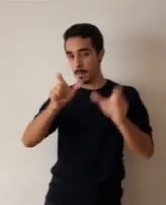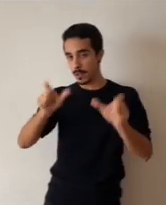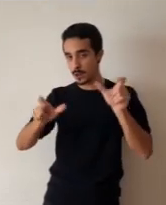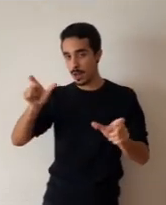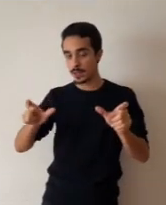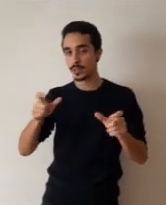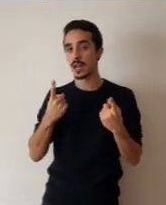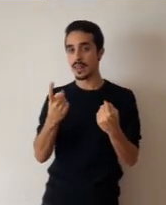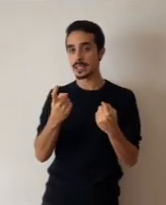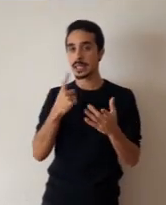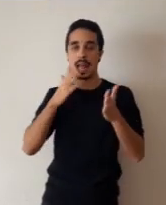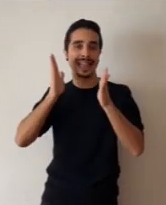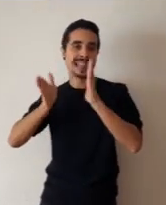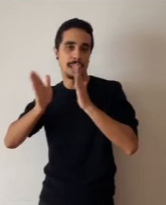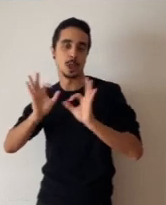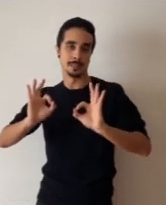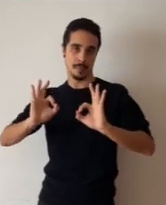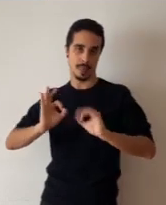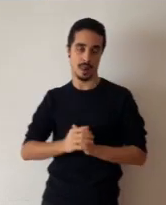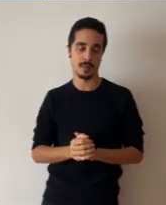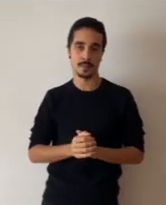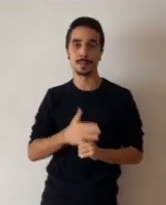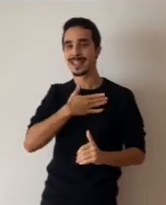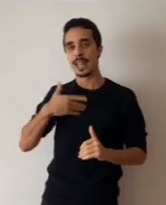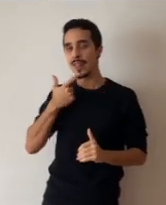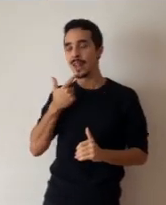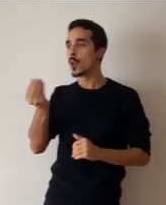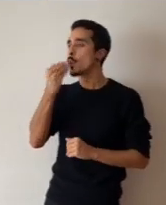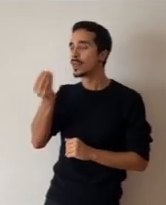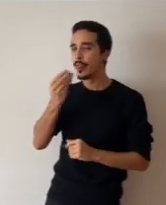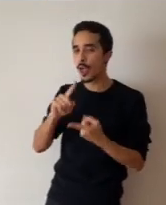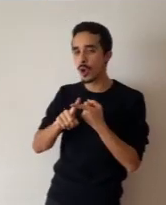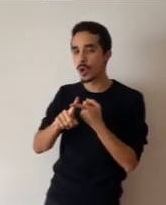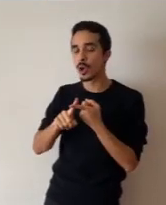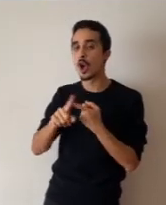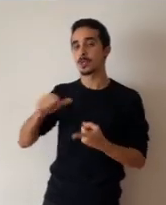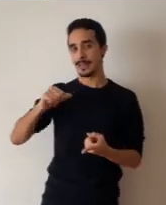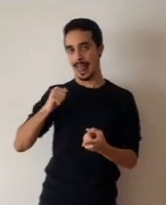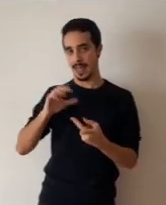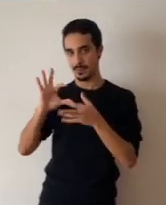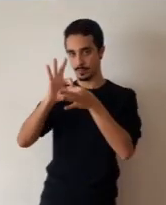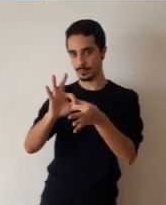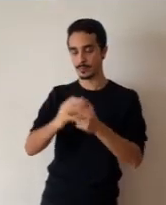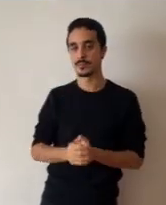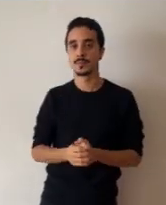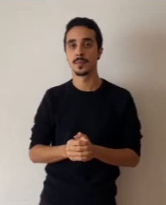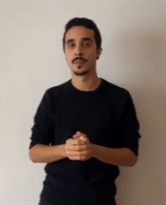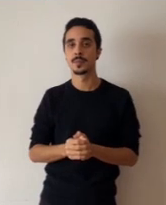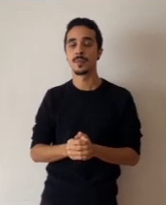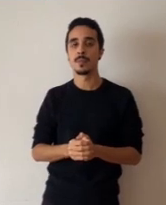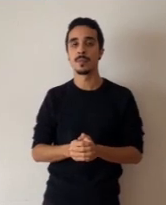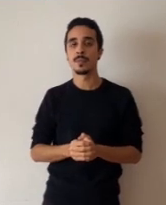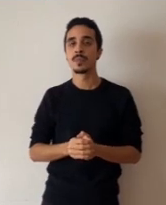y personas que necesitan tratamientos especiales. Me estoy refiriendo a las nutriciones hospitalarias, o sea,